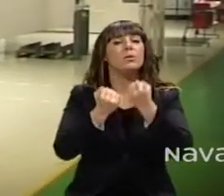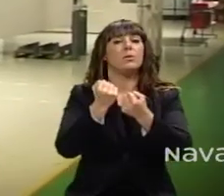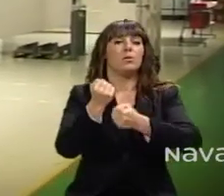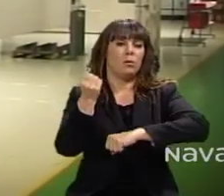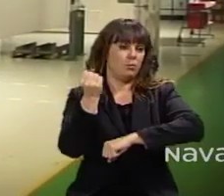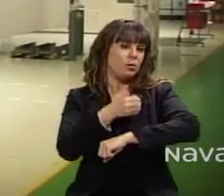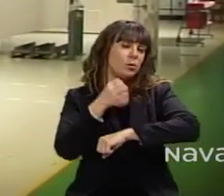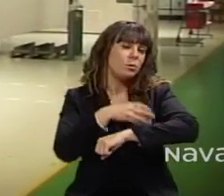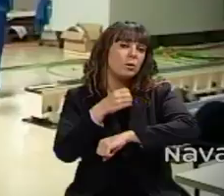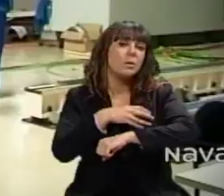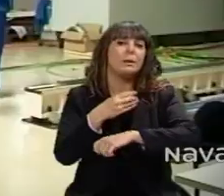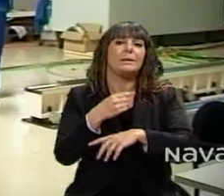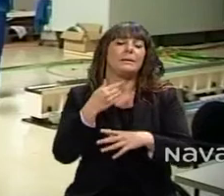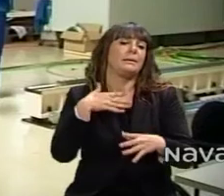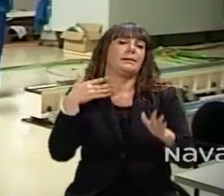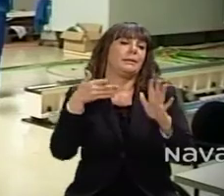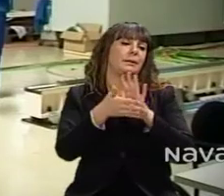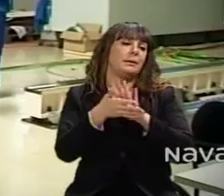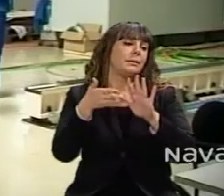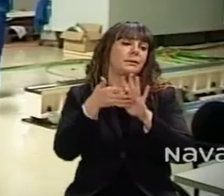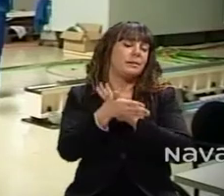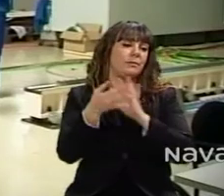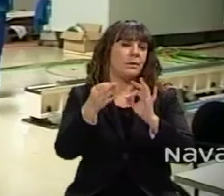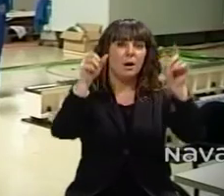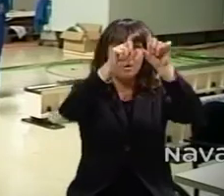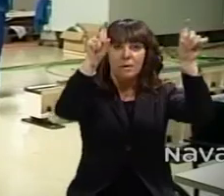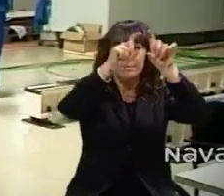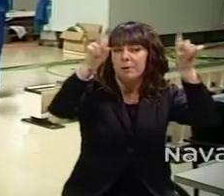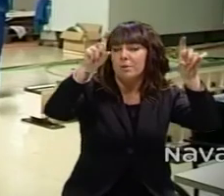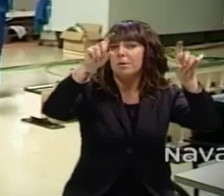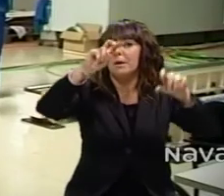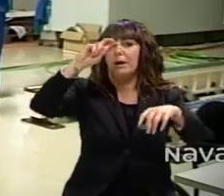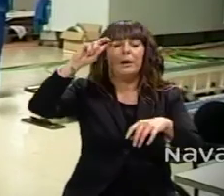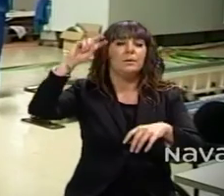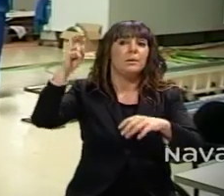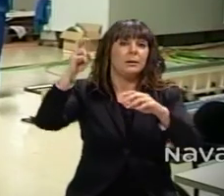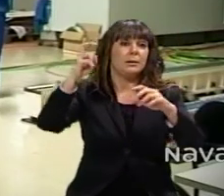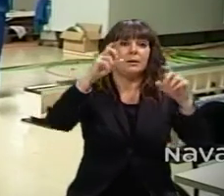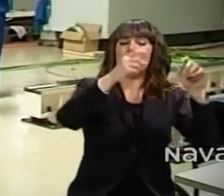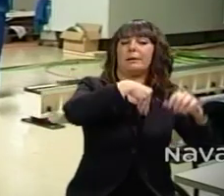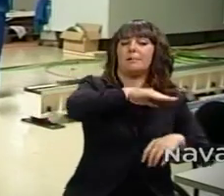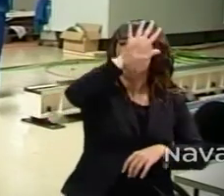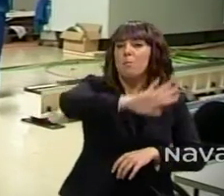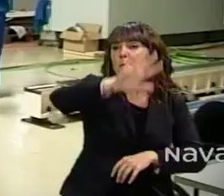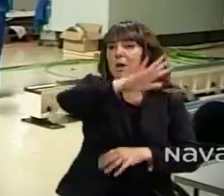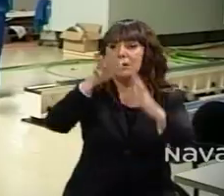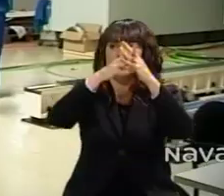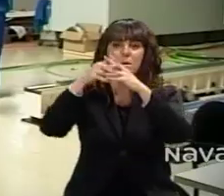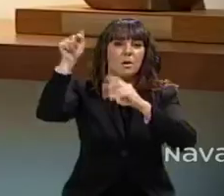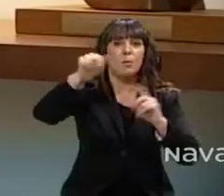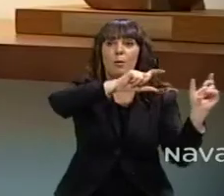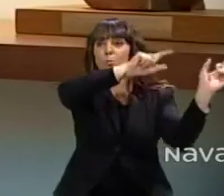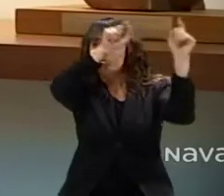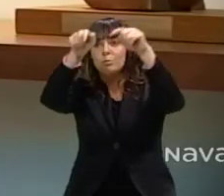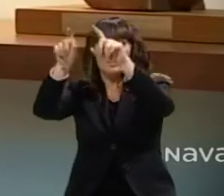el que las empresas crezcan y el que las empresas se establezcan en nuestra región. Entonces, una compañía que tenga